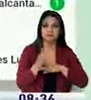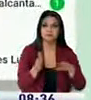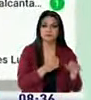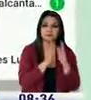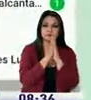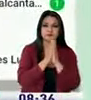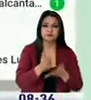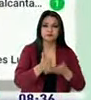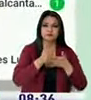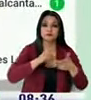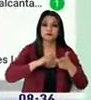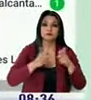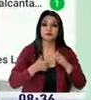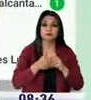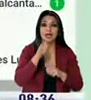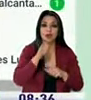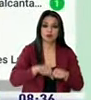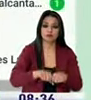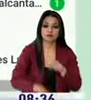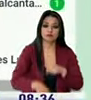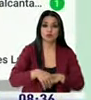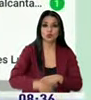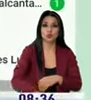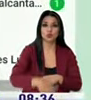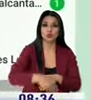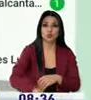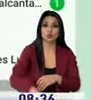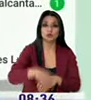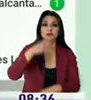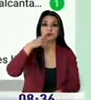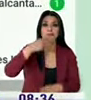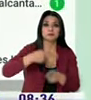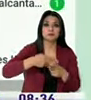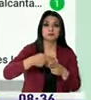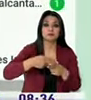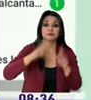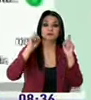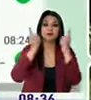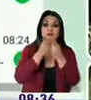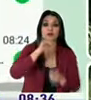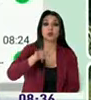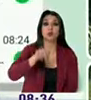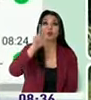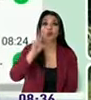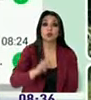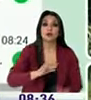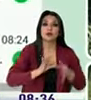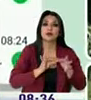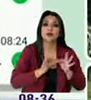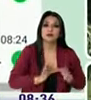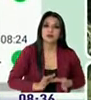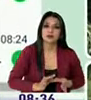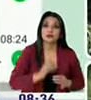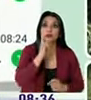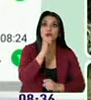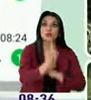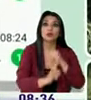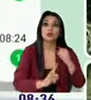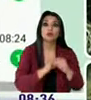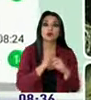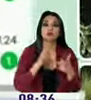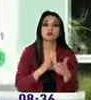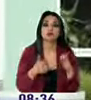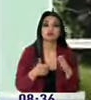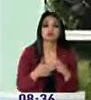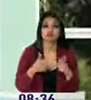Quisiera que me ayuden con un problema de fuga de agua. Mi barrio es Brisas de San Juan, ubicado en Calderón. Problema que tiene 1 año.